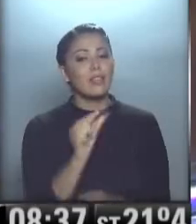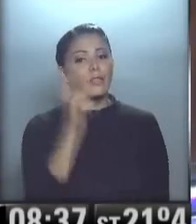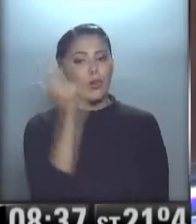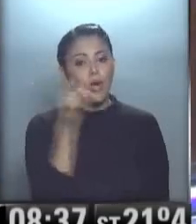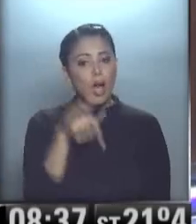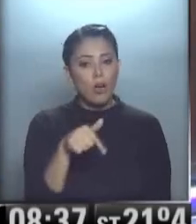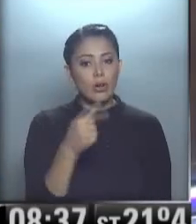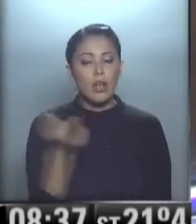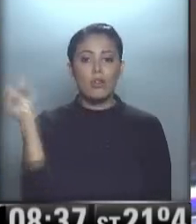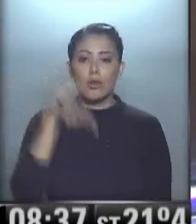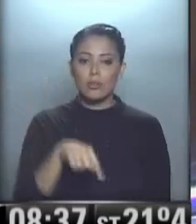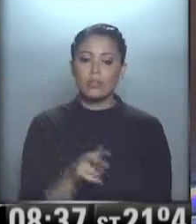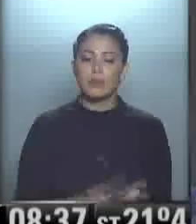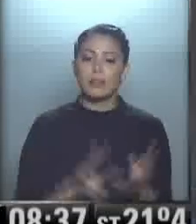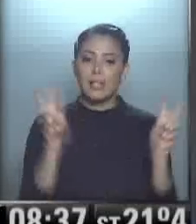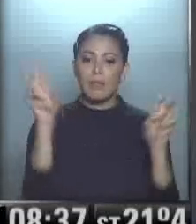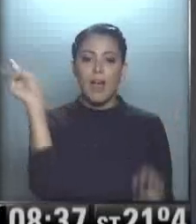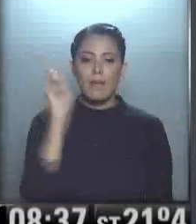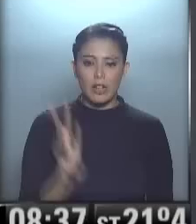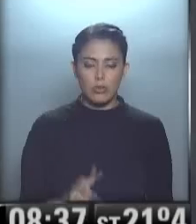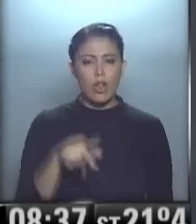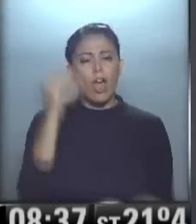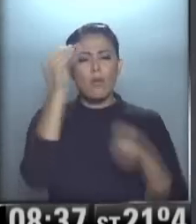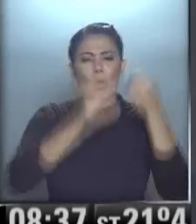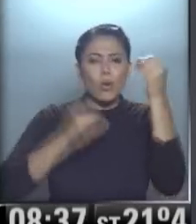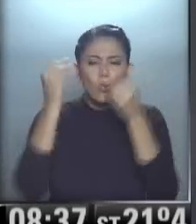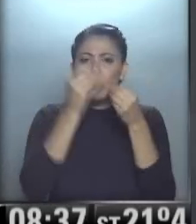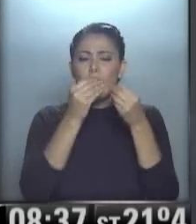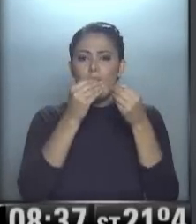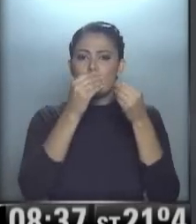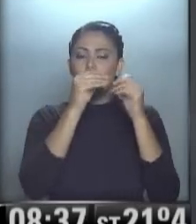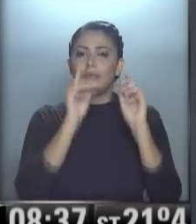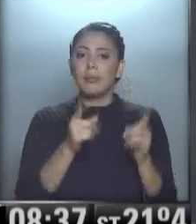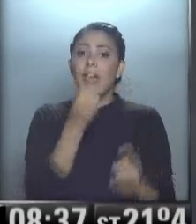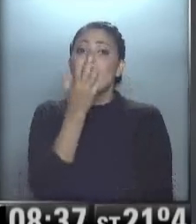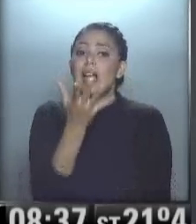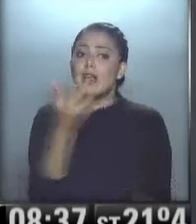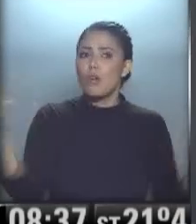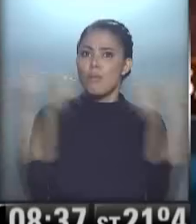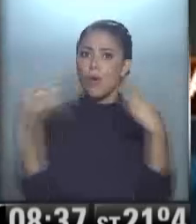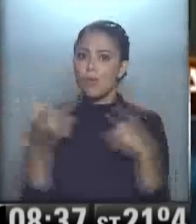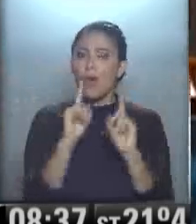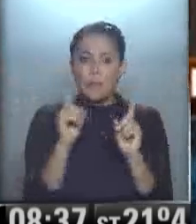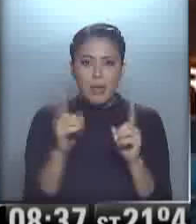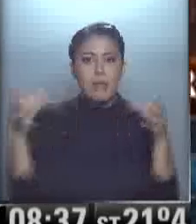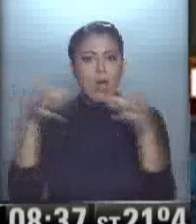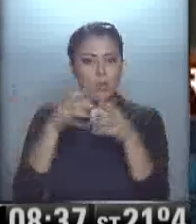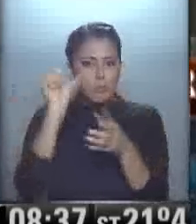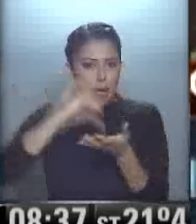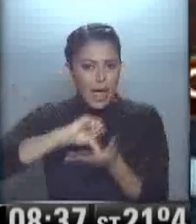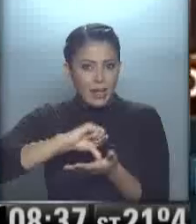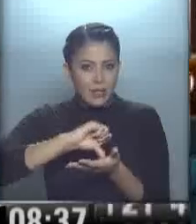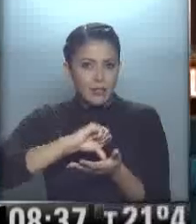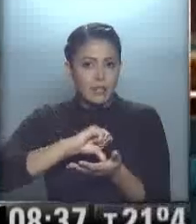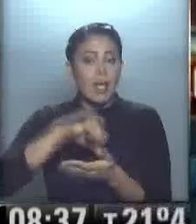Vamos a retomar ahora el tema Venezuela. Hay preocupación y hay declaraciones cruzadas dentro del propio país,